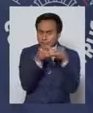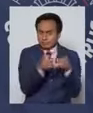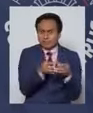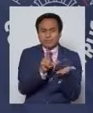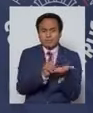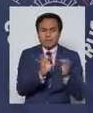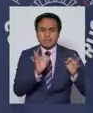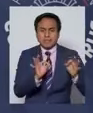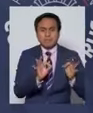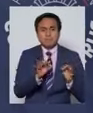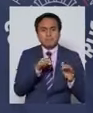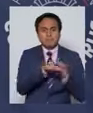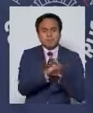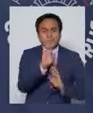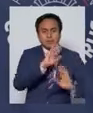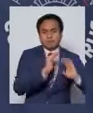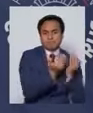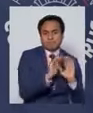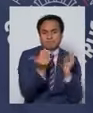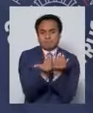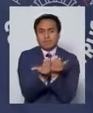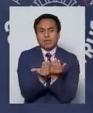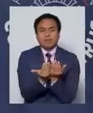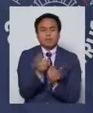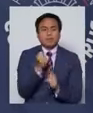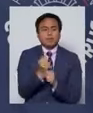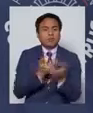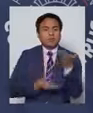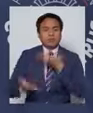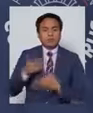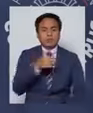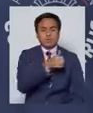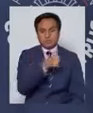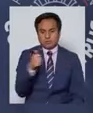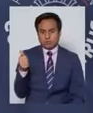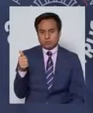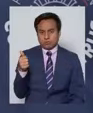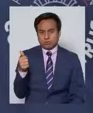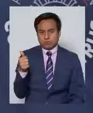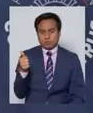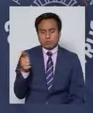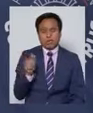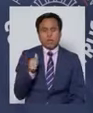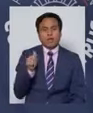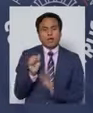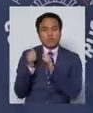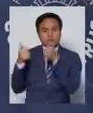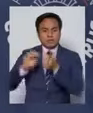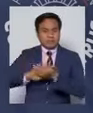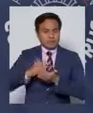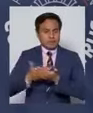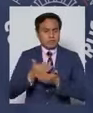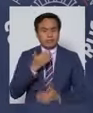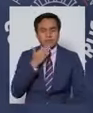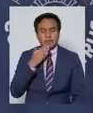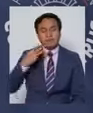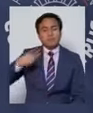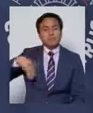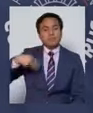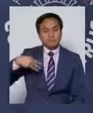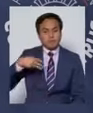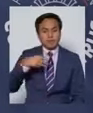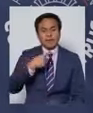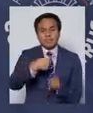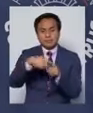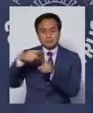sanitaria. Aquí requiere un trabajo colaborativo de todos. Es un trabajo colaborativo de la autoridad sanitaria, pero también de las